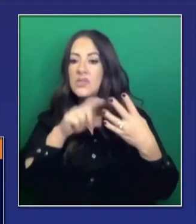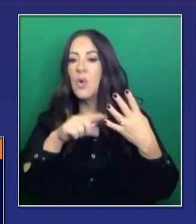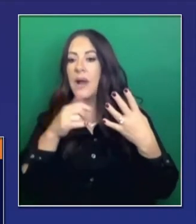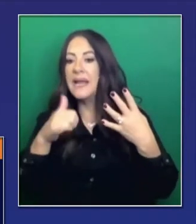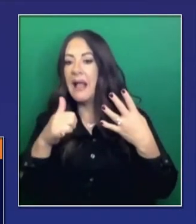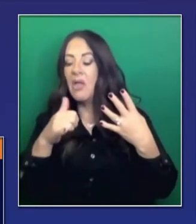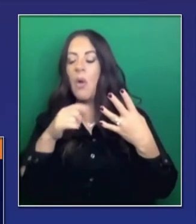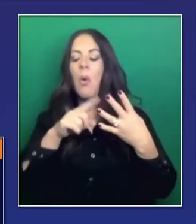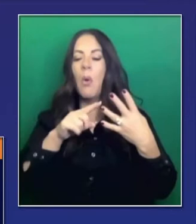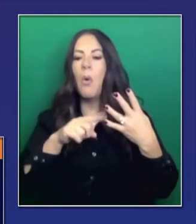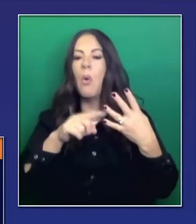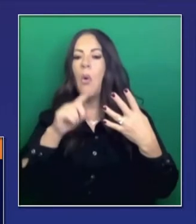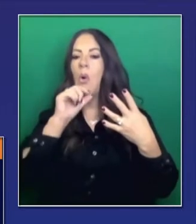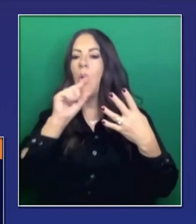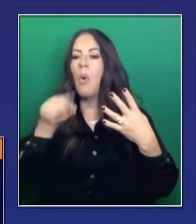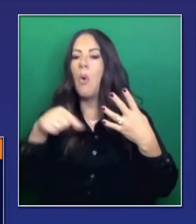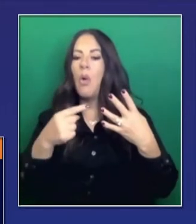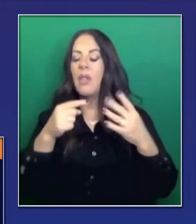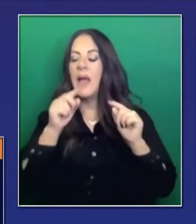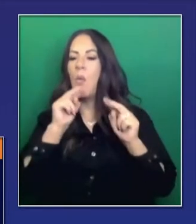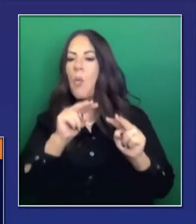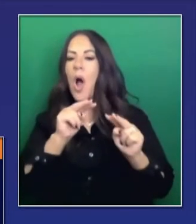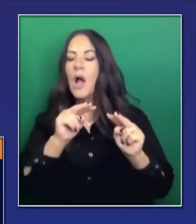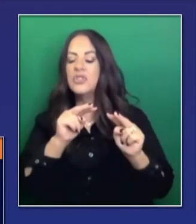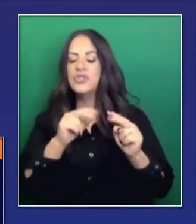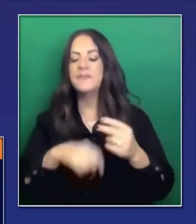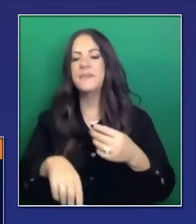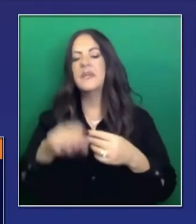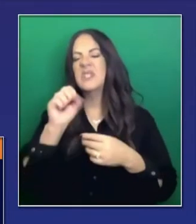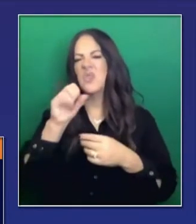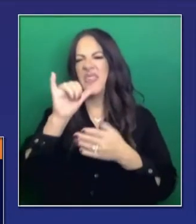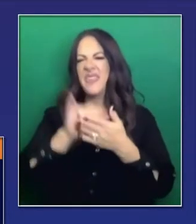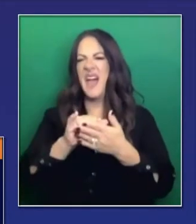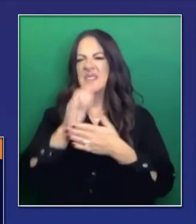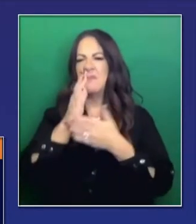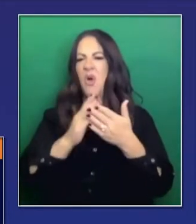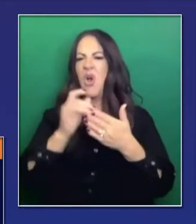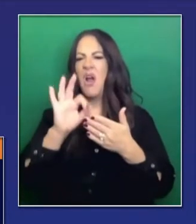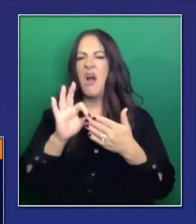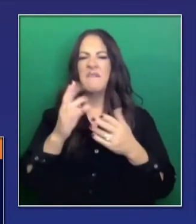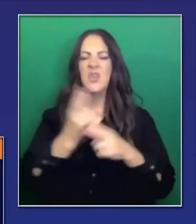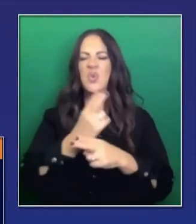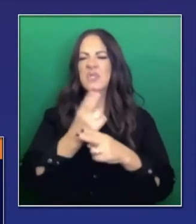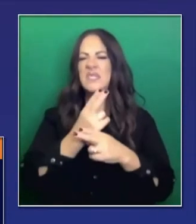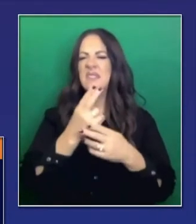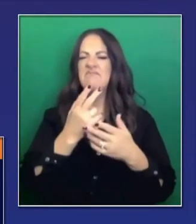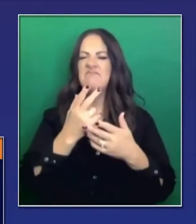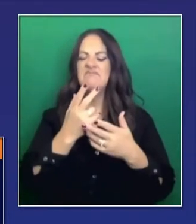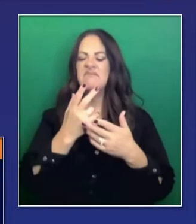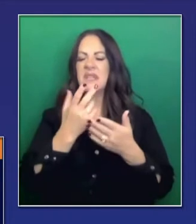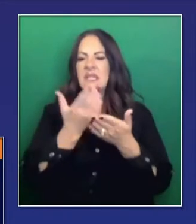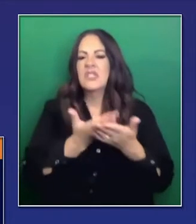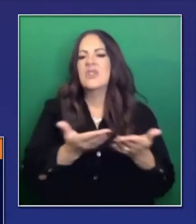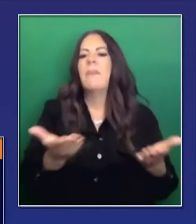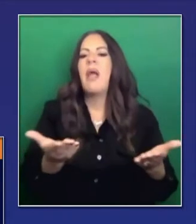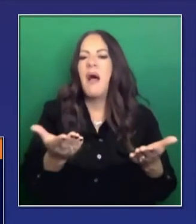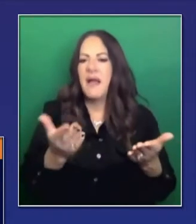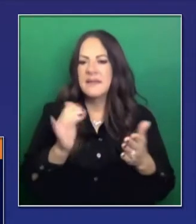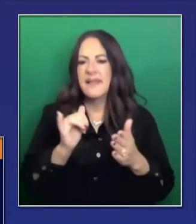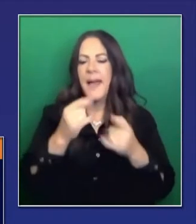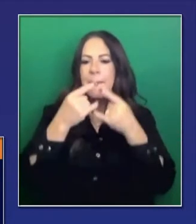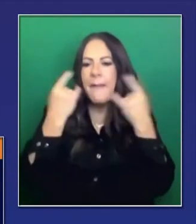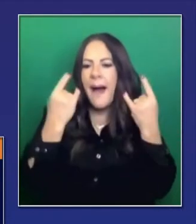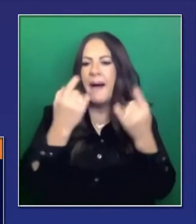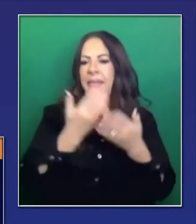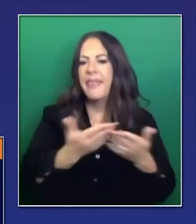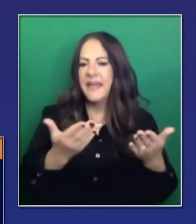casos e índice de positividad. Esto es en cuanto a pruebas. Ahora, en cuanto a PPE, tenemos un contrato maestro que ahora estamos